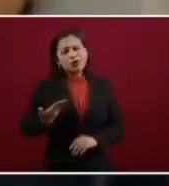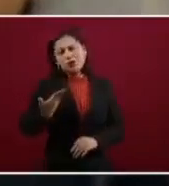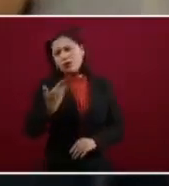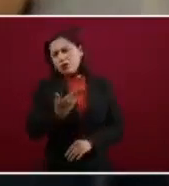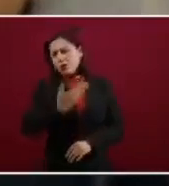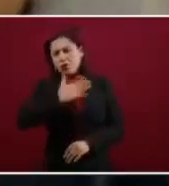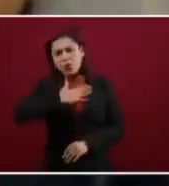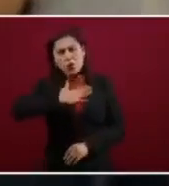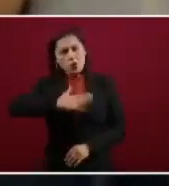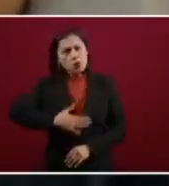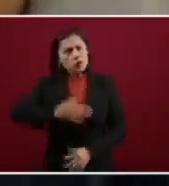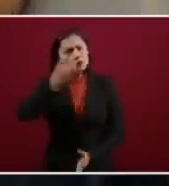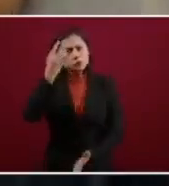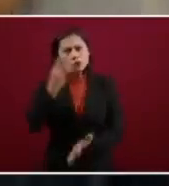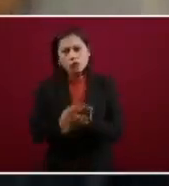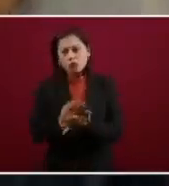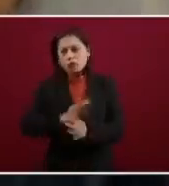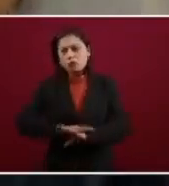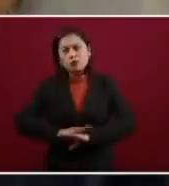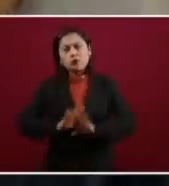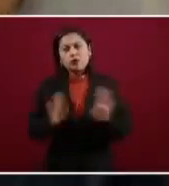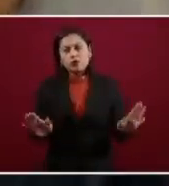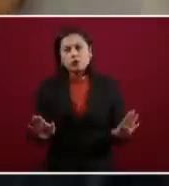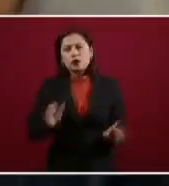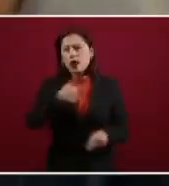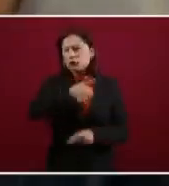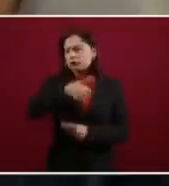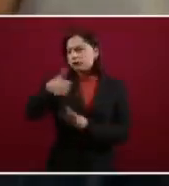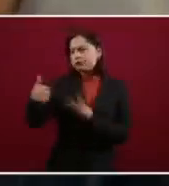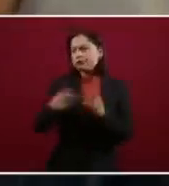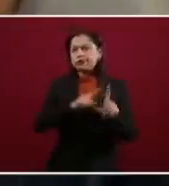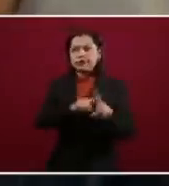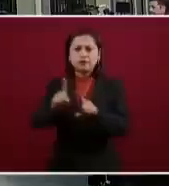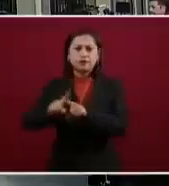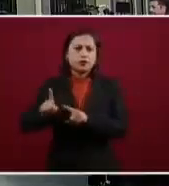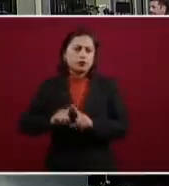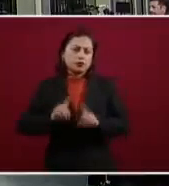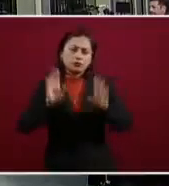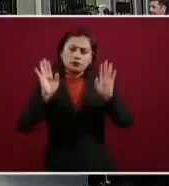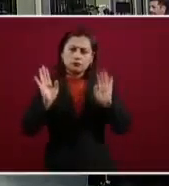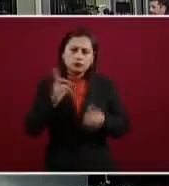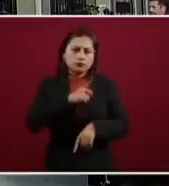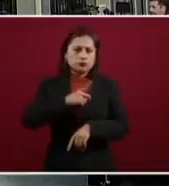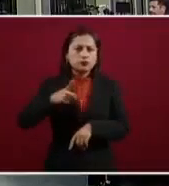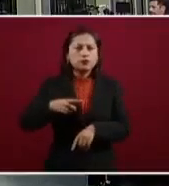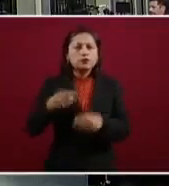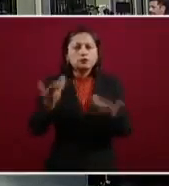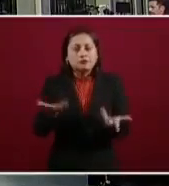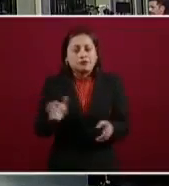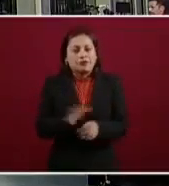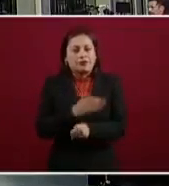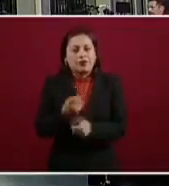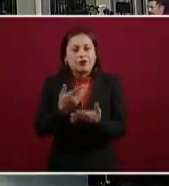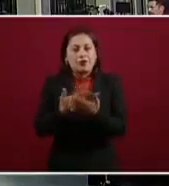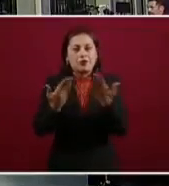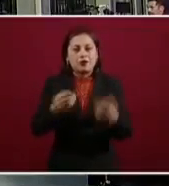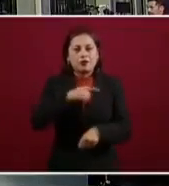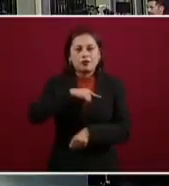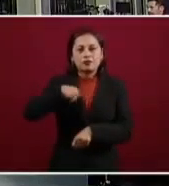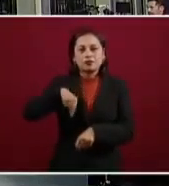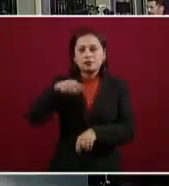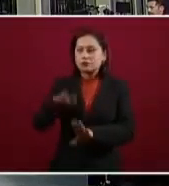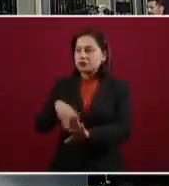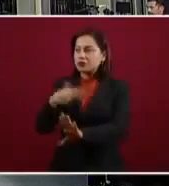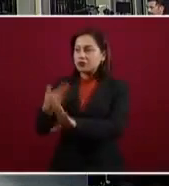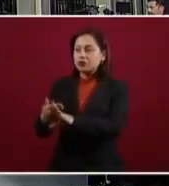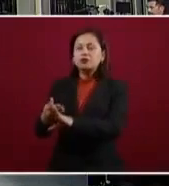derecho de un piano de casar a cada quien lo que le corresponde ahora tenemos que luchar contra el ministerio público federal que